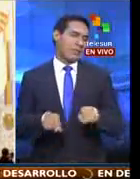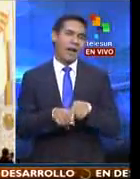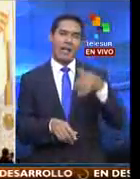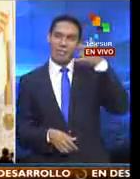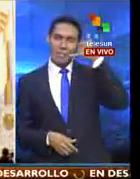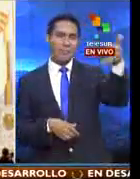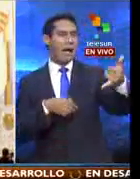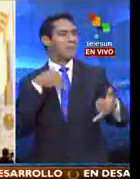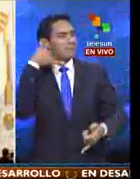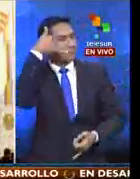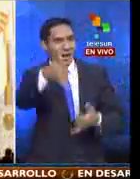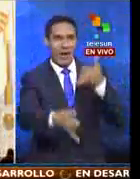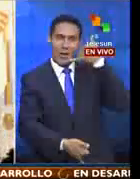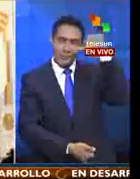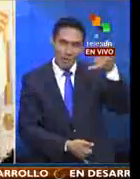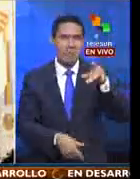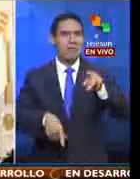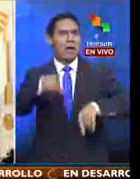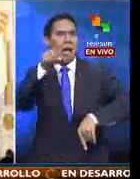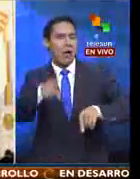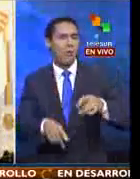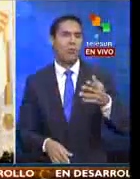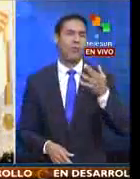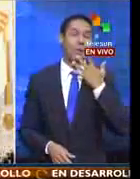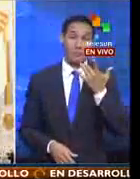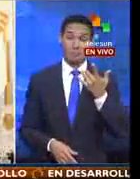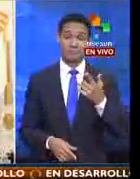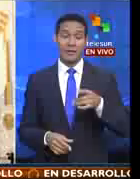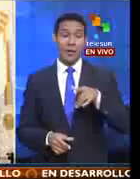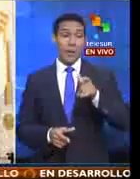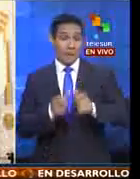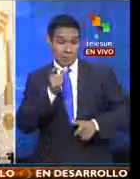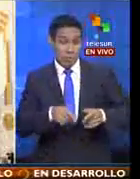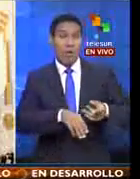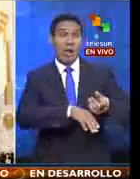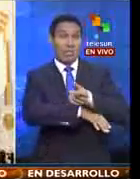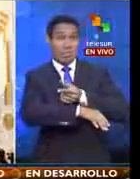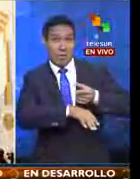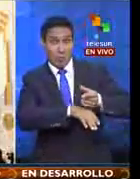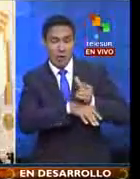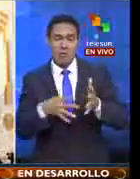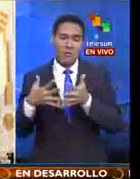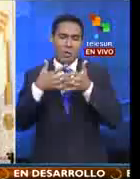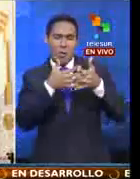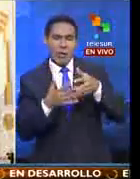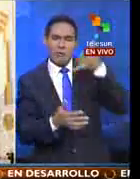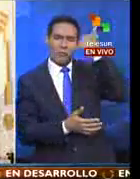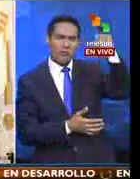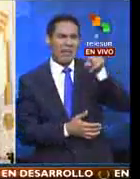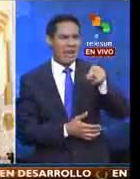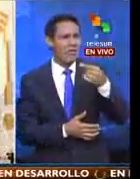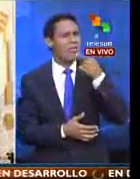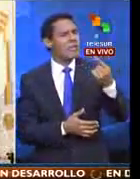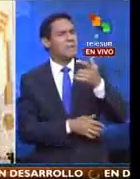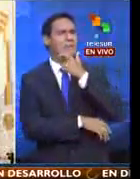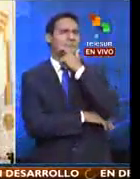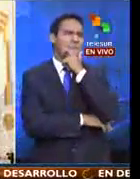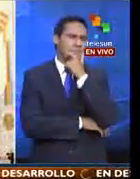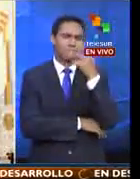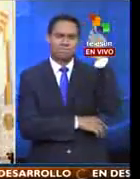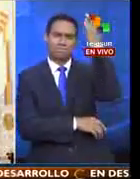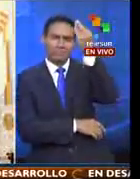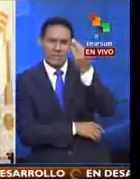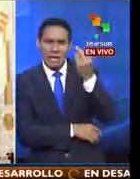hubo en recientes días pronunciamientos por parte de funcionarios del gobierno de Estados Unidos que habían contemplado